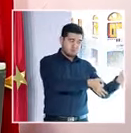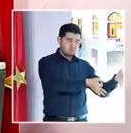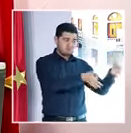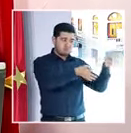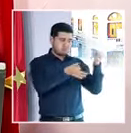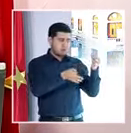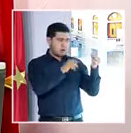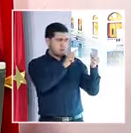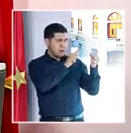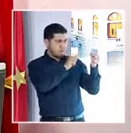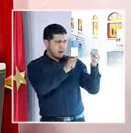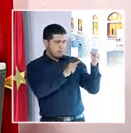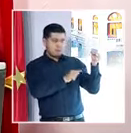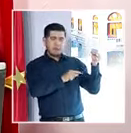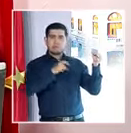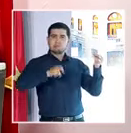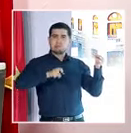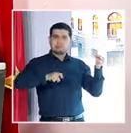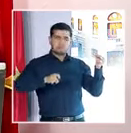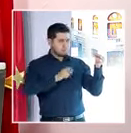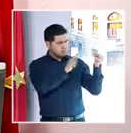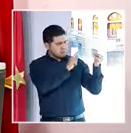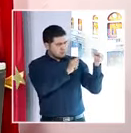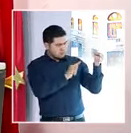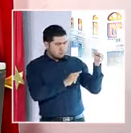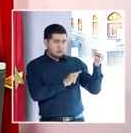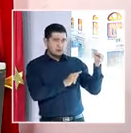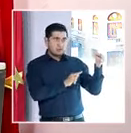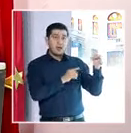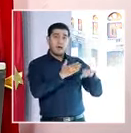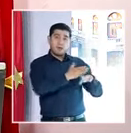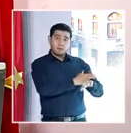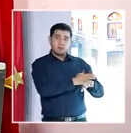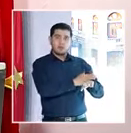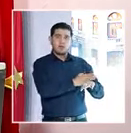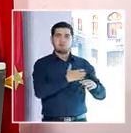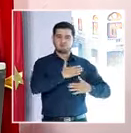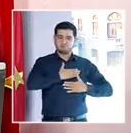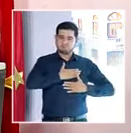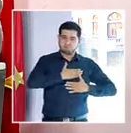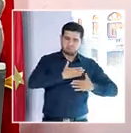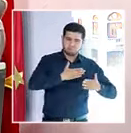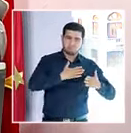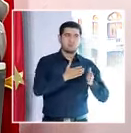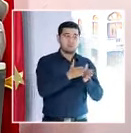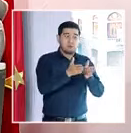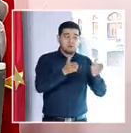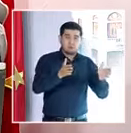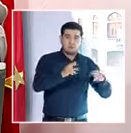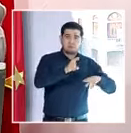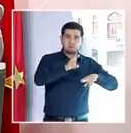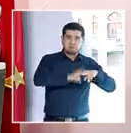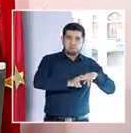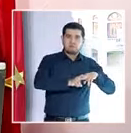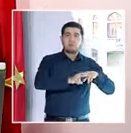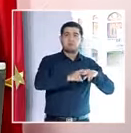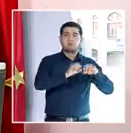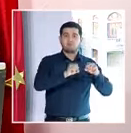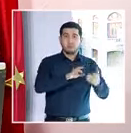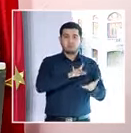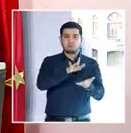pliego de peticiones, estuvieron en la mejor disposición para acercarse a la institucionalidad